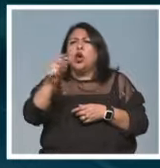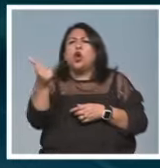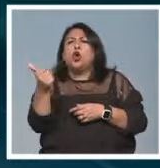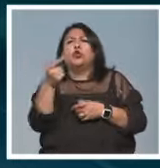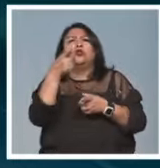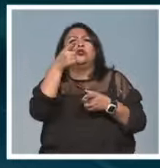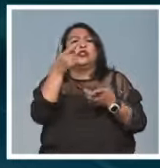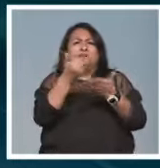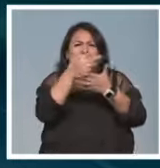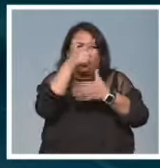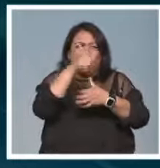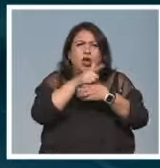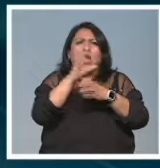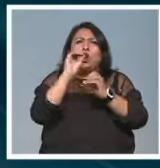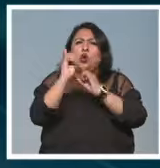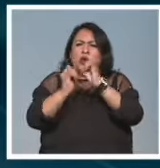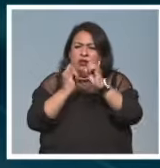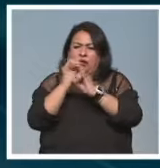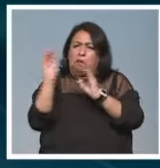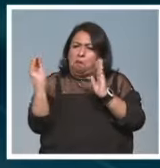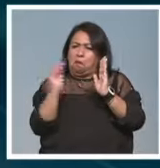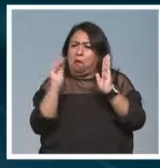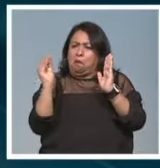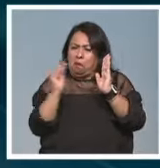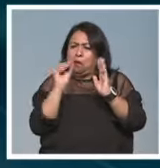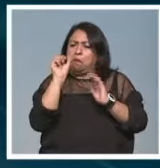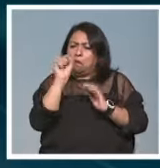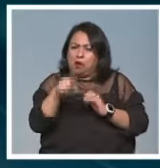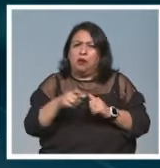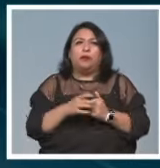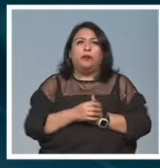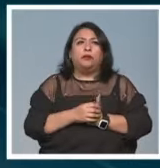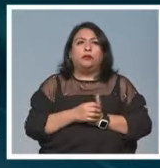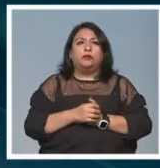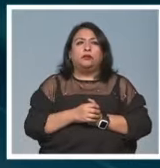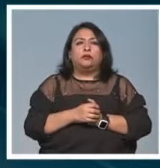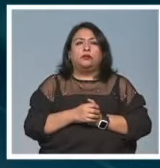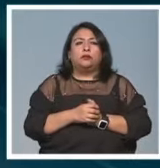a los nacionales e internacionales.